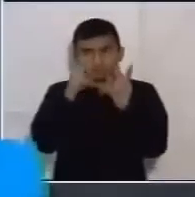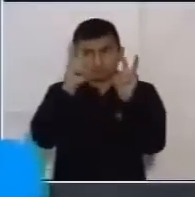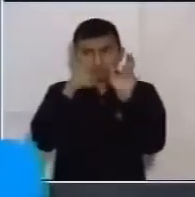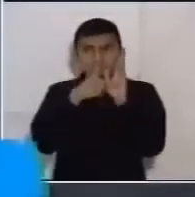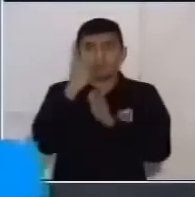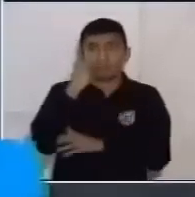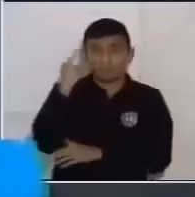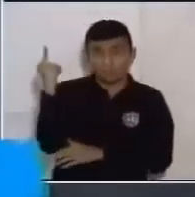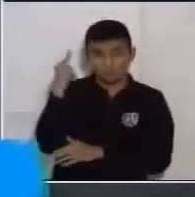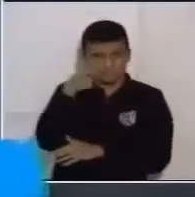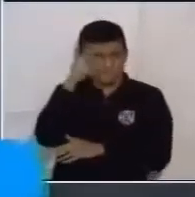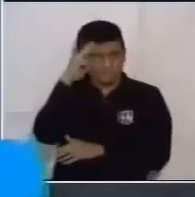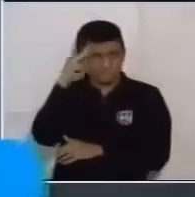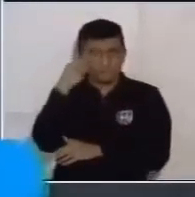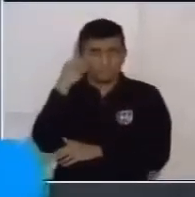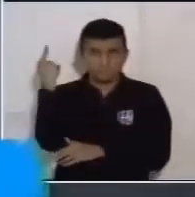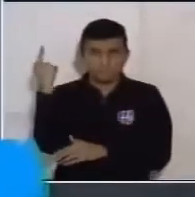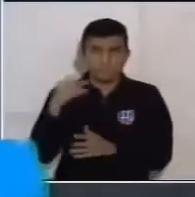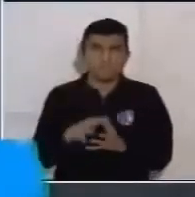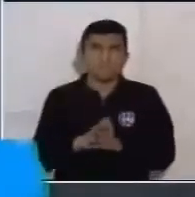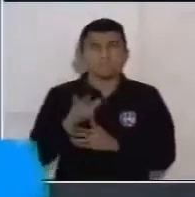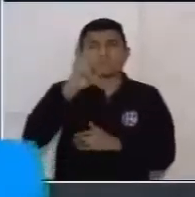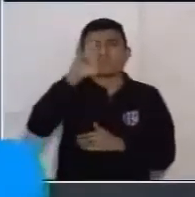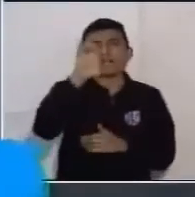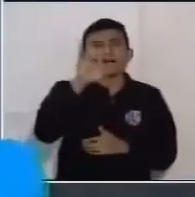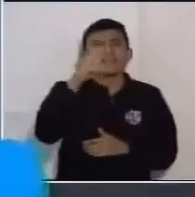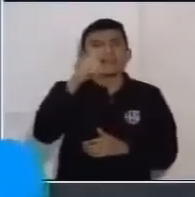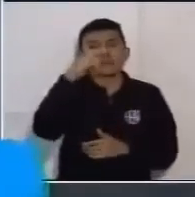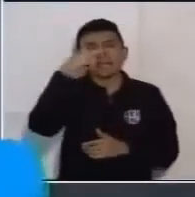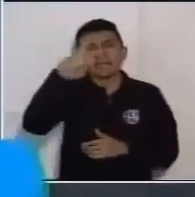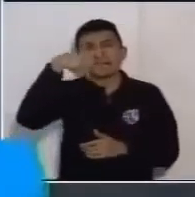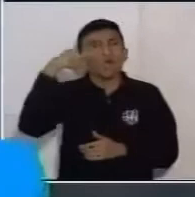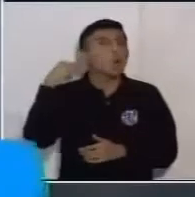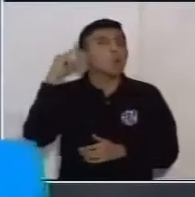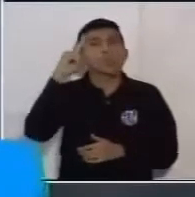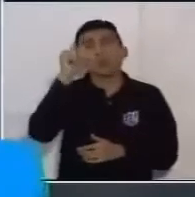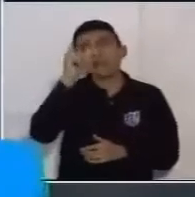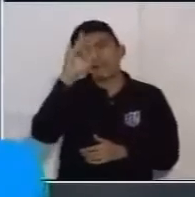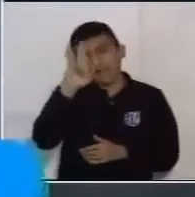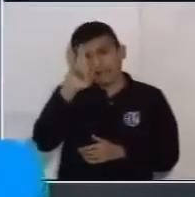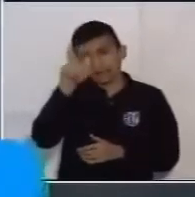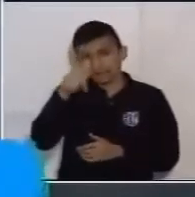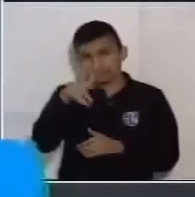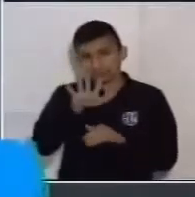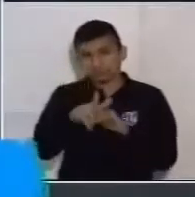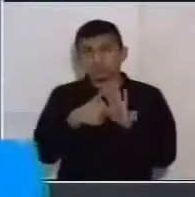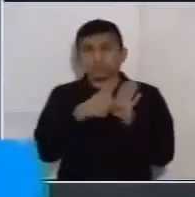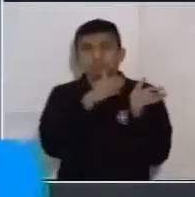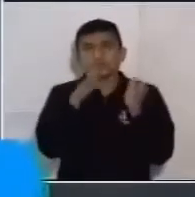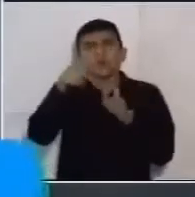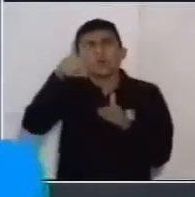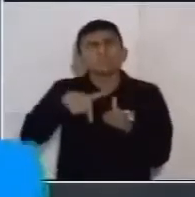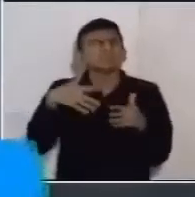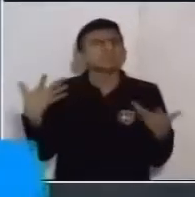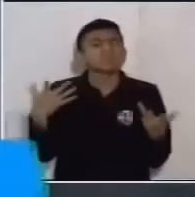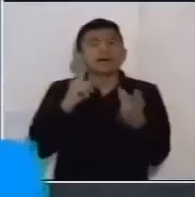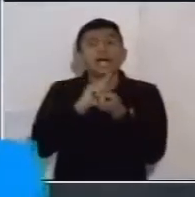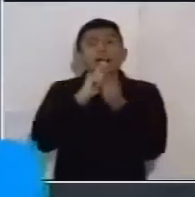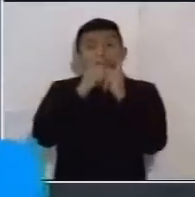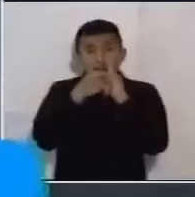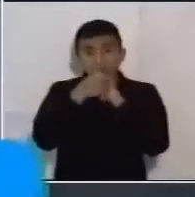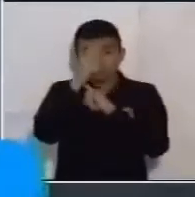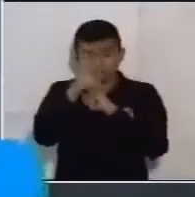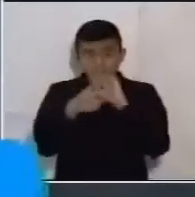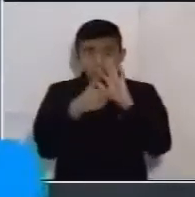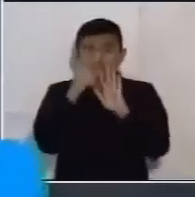como estas, ¿sí? Eran rectángulos, ¿se recuerdan? Hoy cambiaremos. Por eso lo